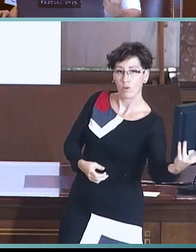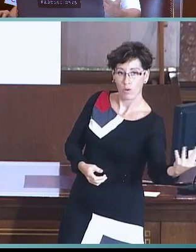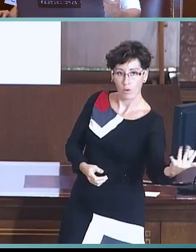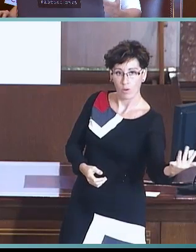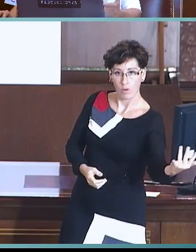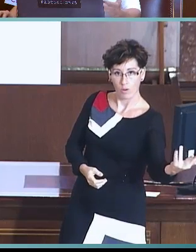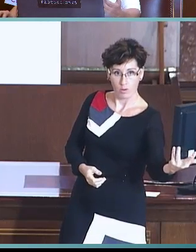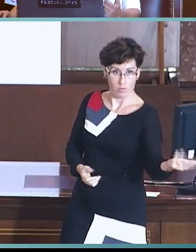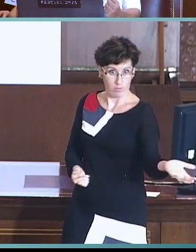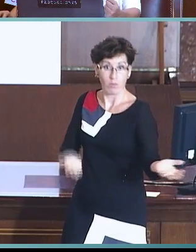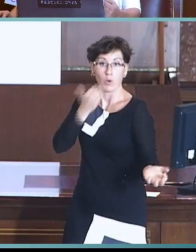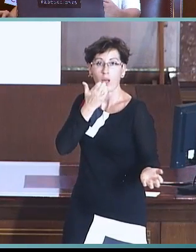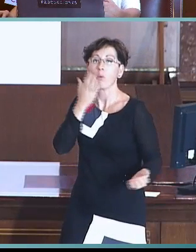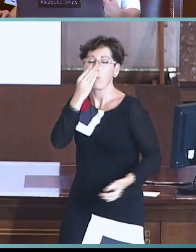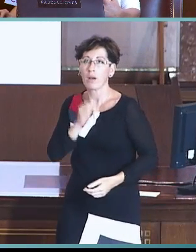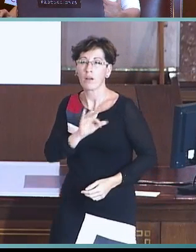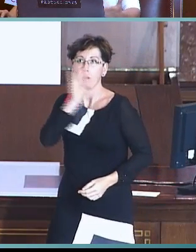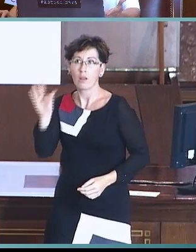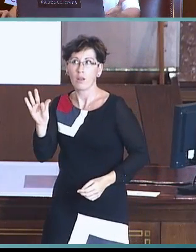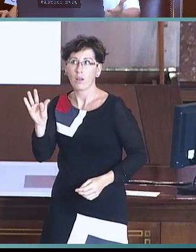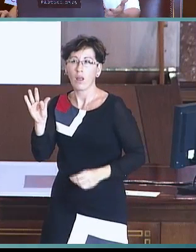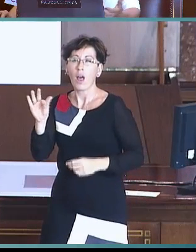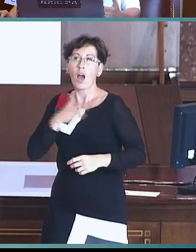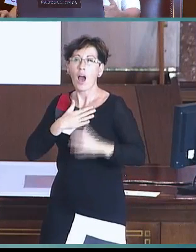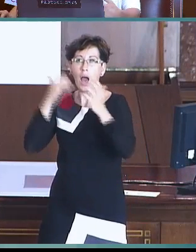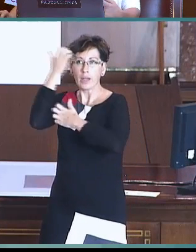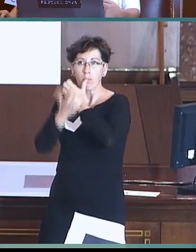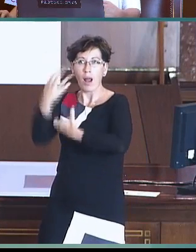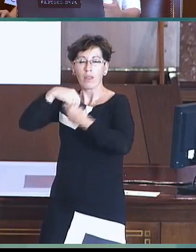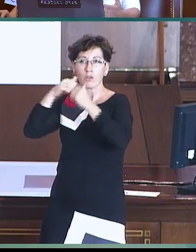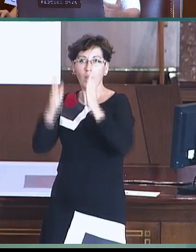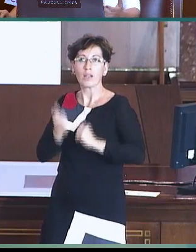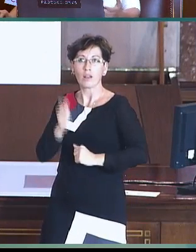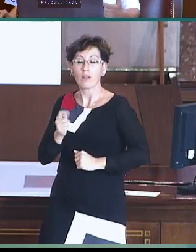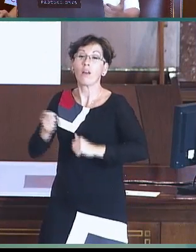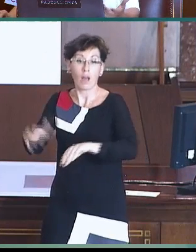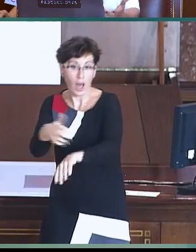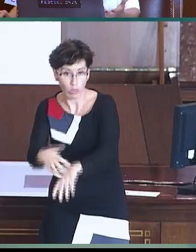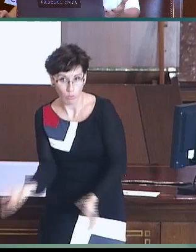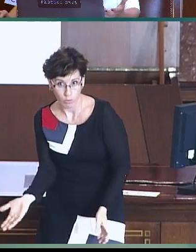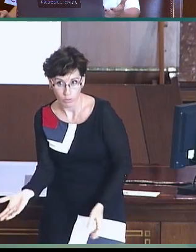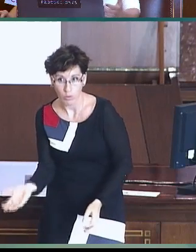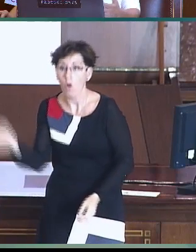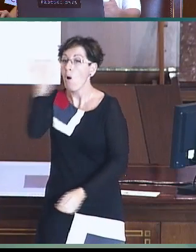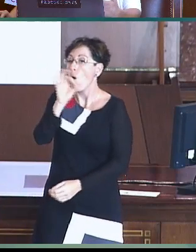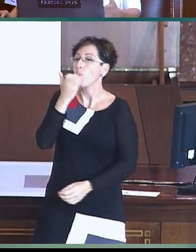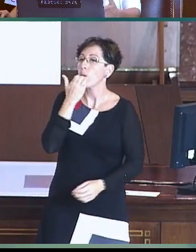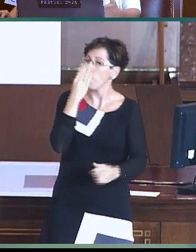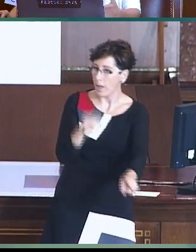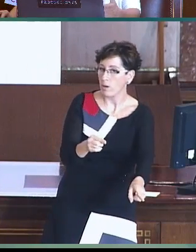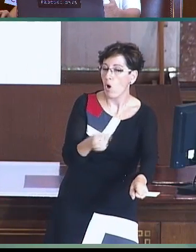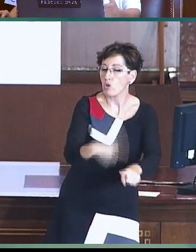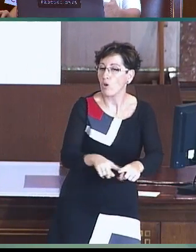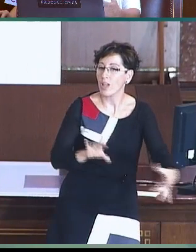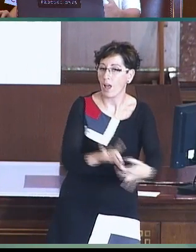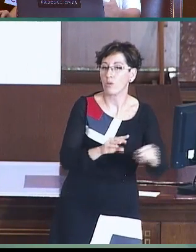Por ejemplo, que me dé la palabra gato. O si le pido que me diga objetos relacionados con perro. En este